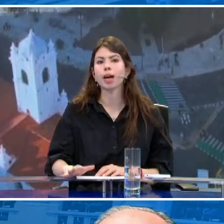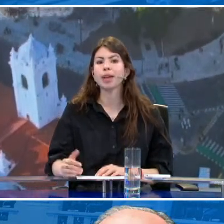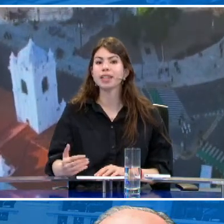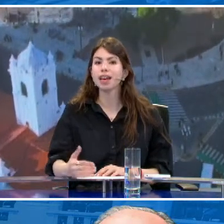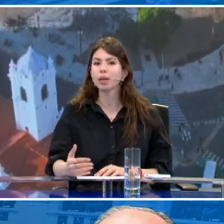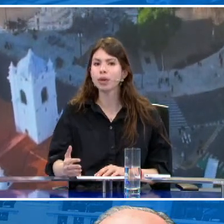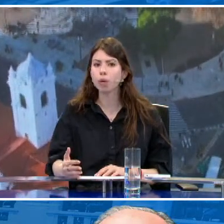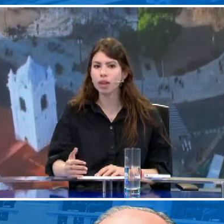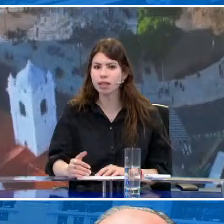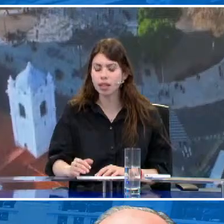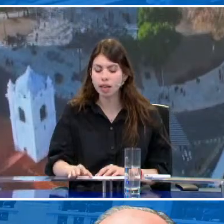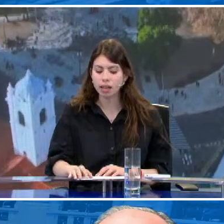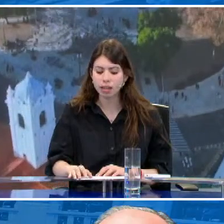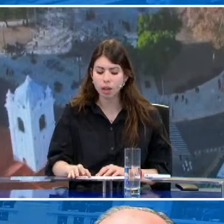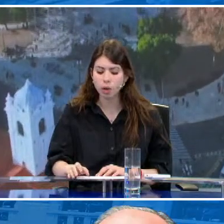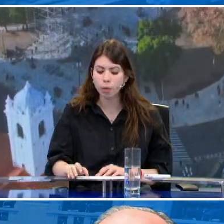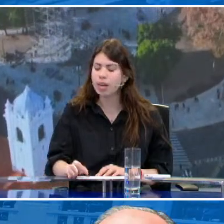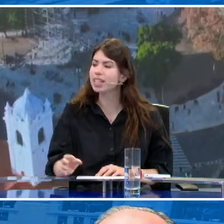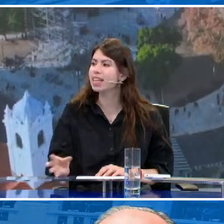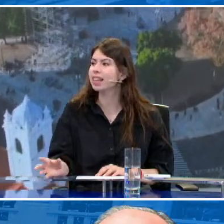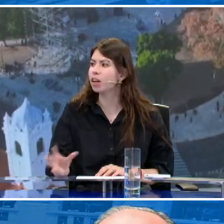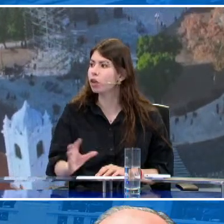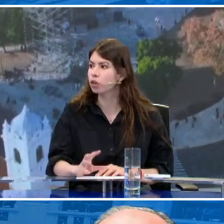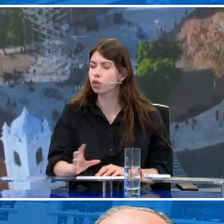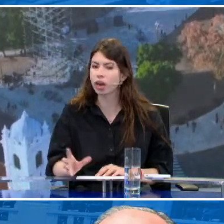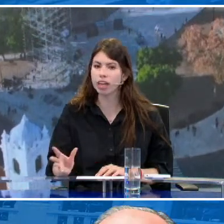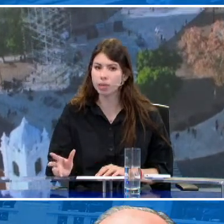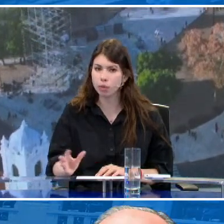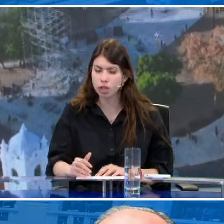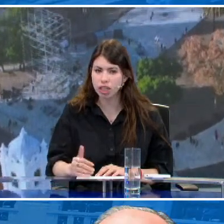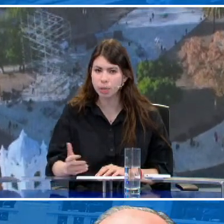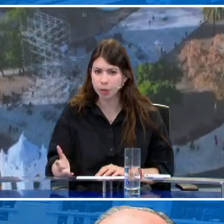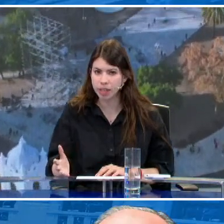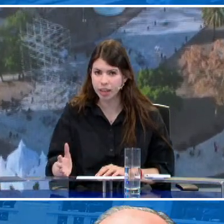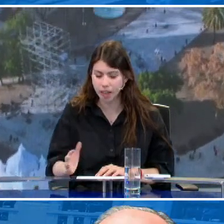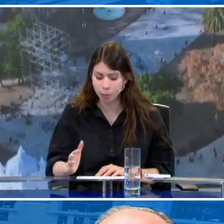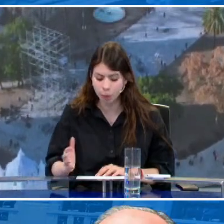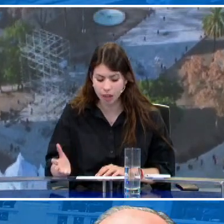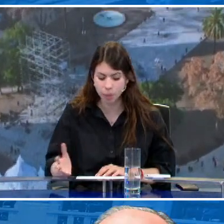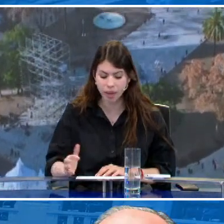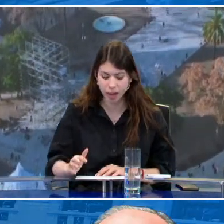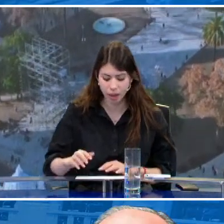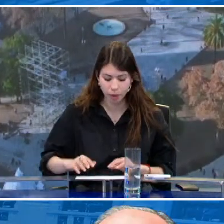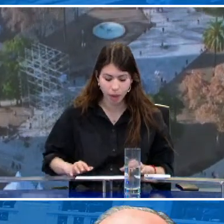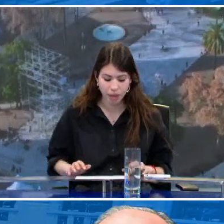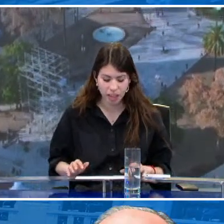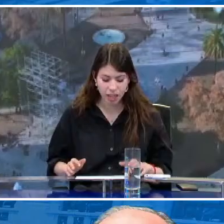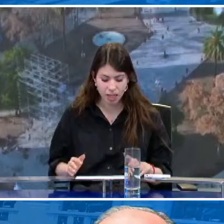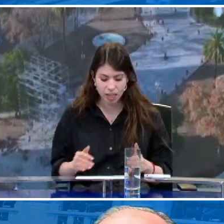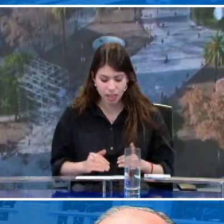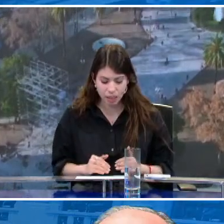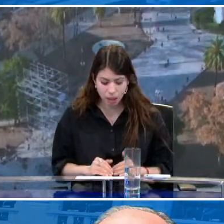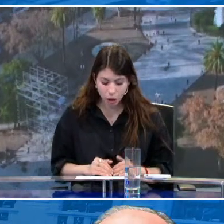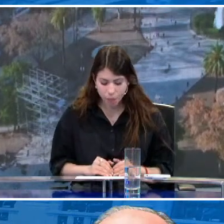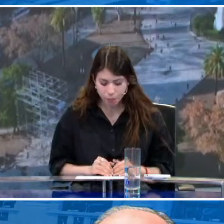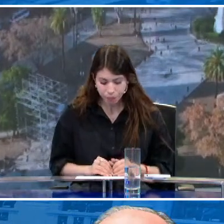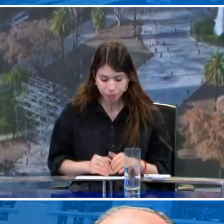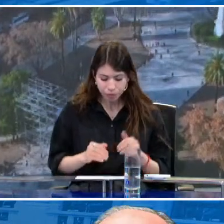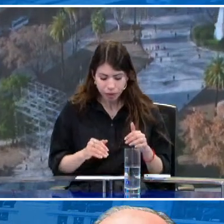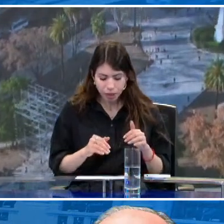ambas cámaras hay que ver cuál es el estado de estos organismos y qué puede explicar el jefe de gabinete en ese